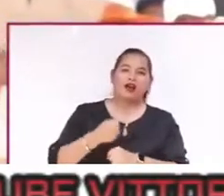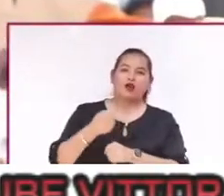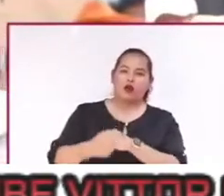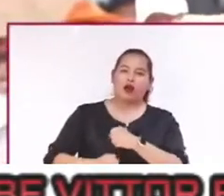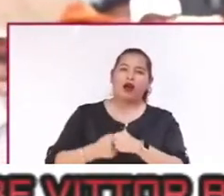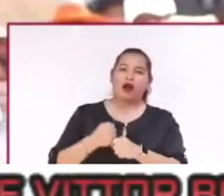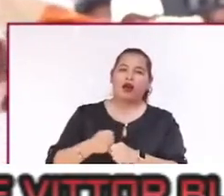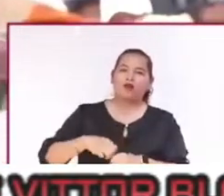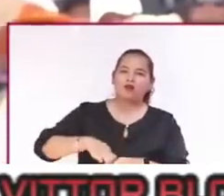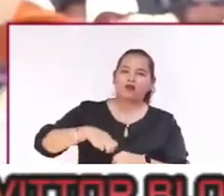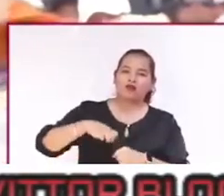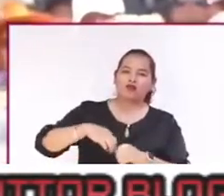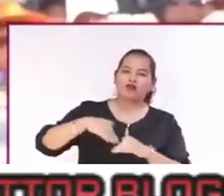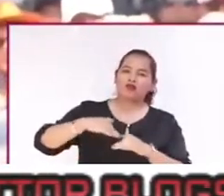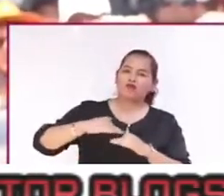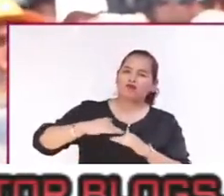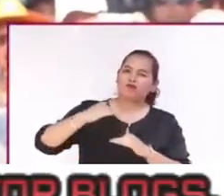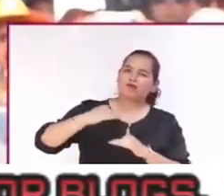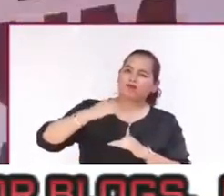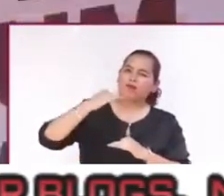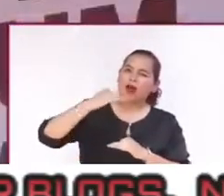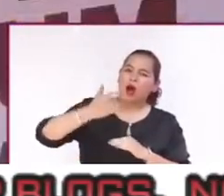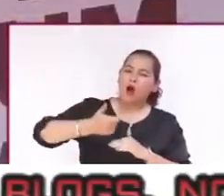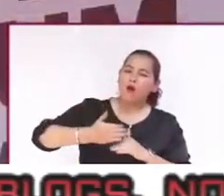por arriba de la inflación.